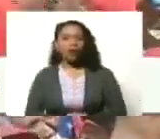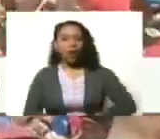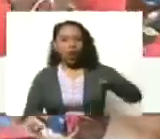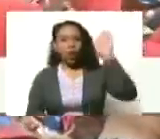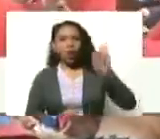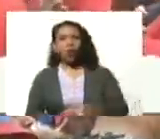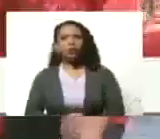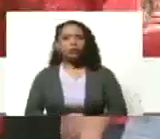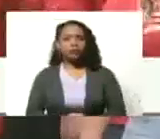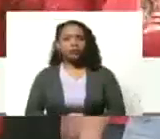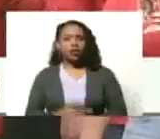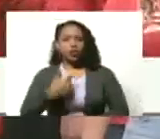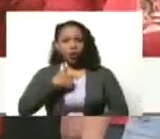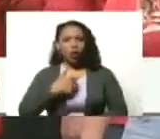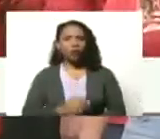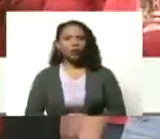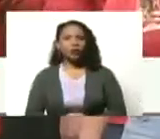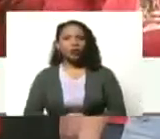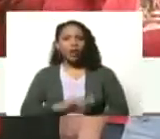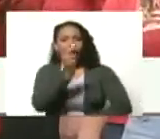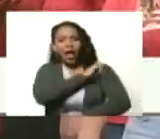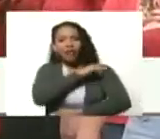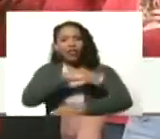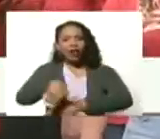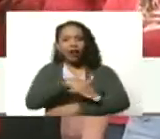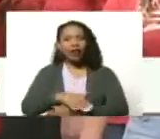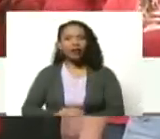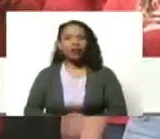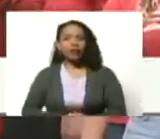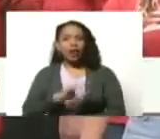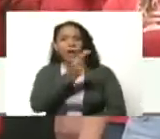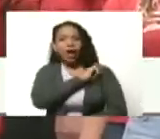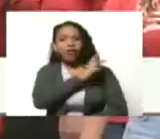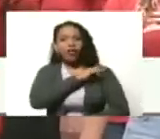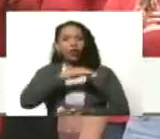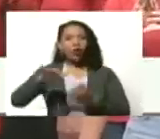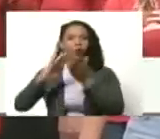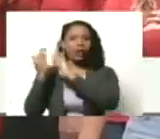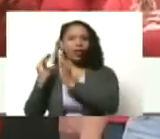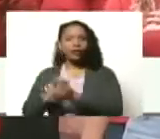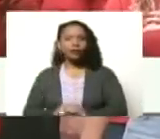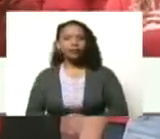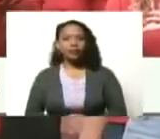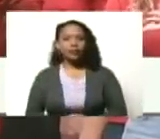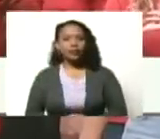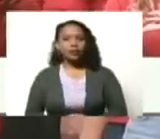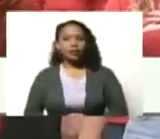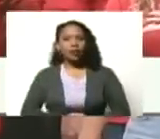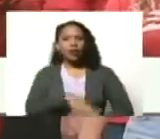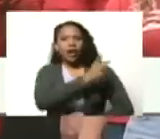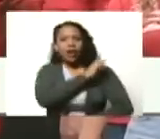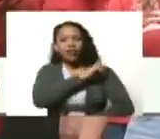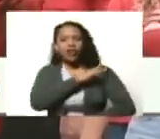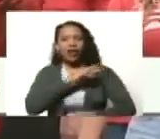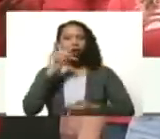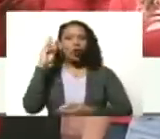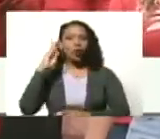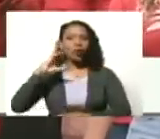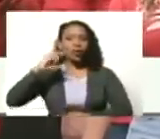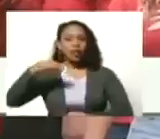juro. Yo, jefe de calle, jefe de comunidad, jefe de